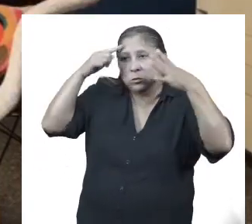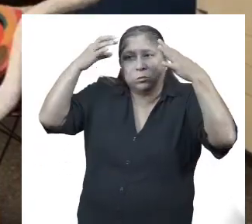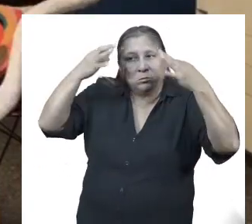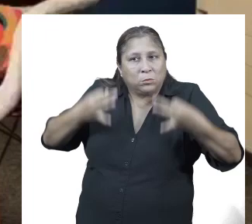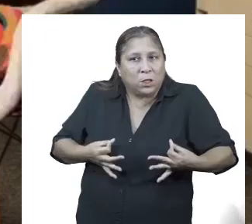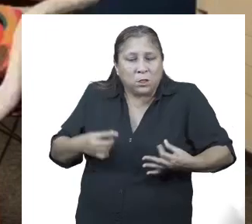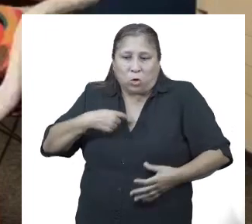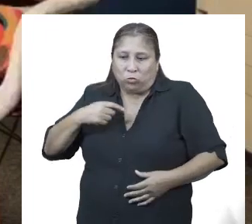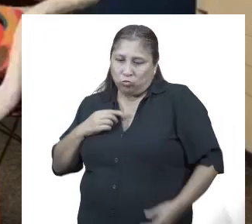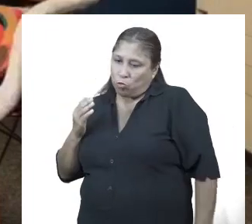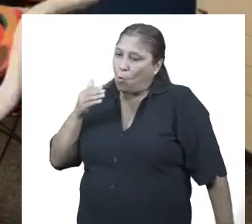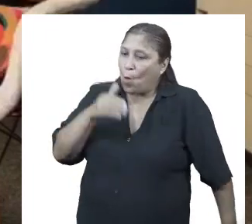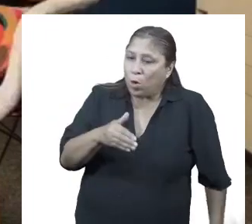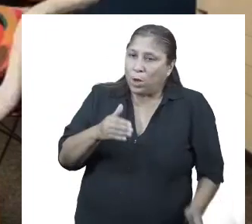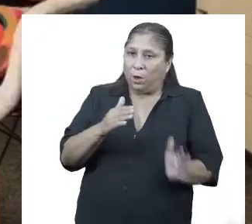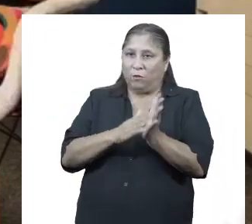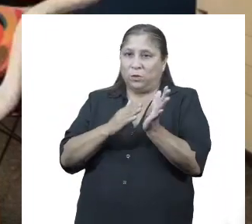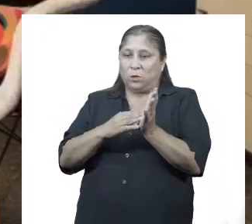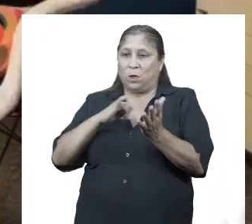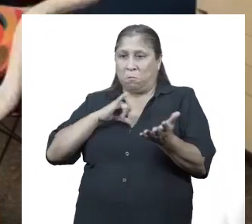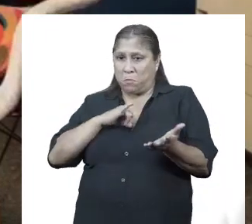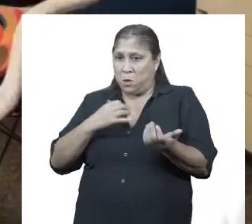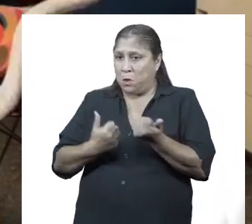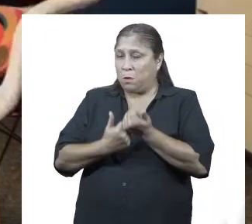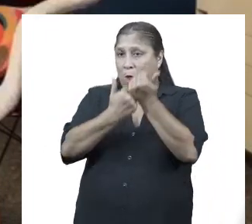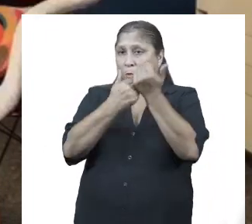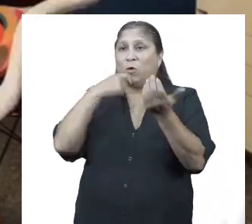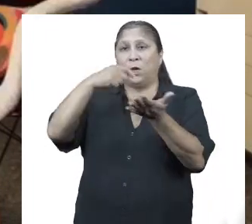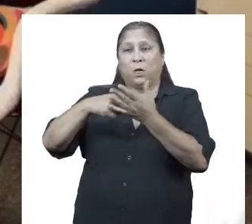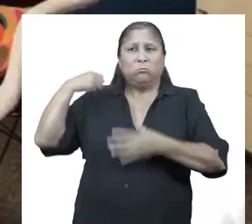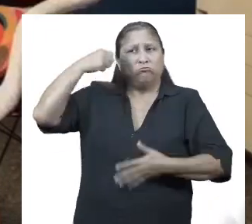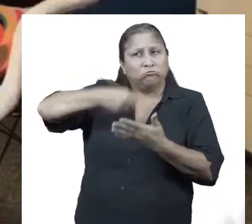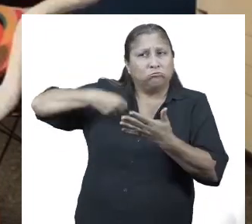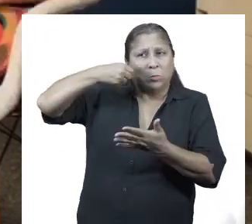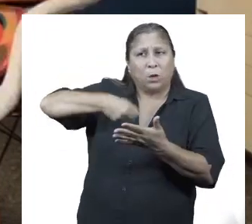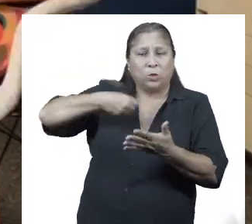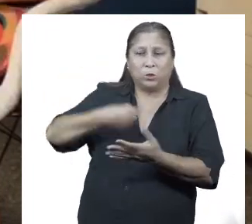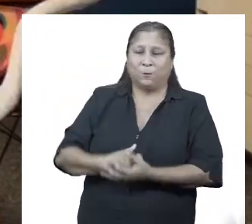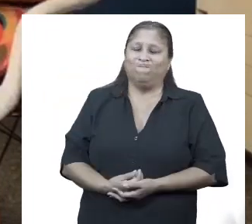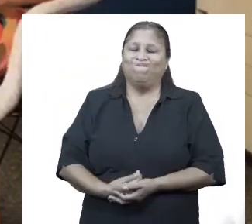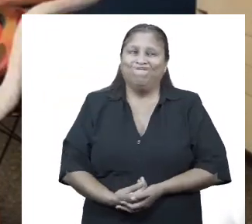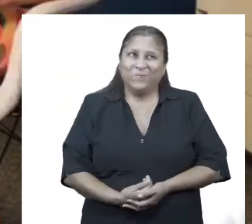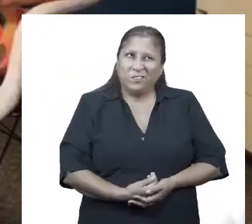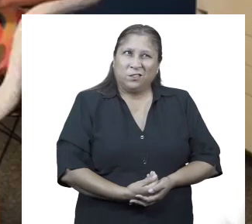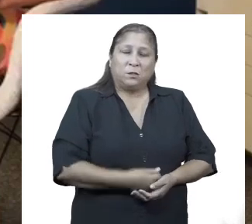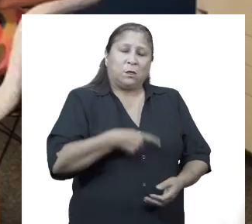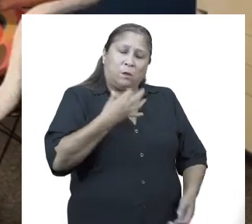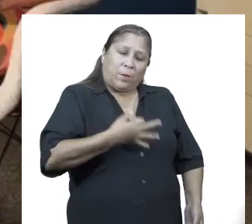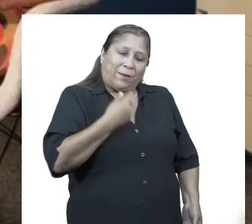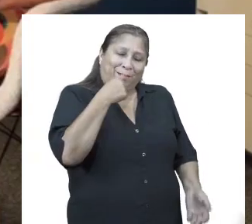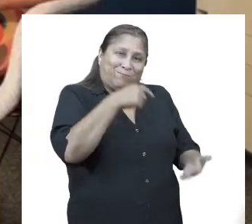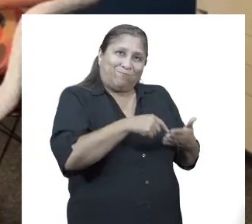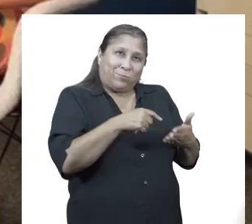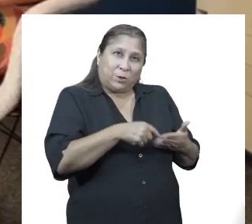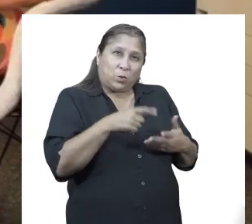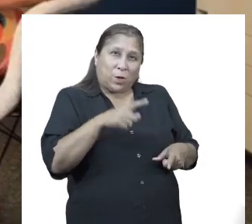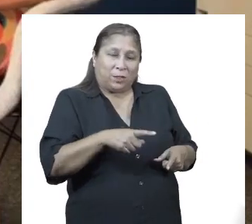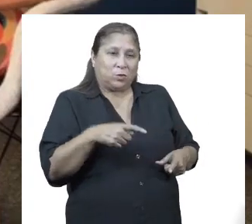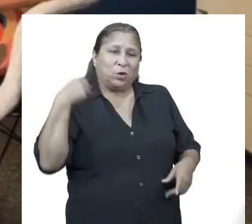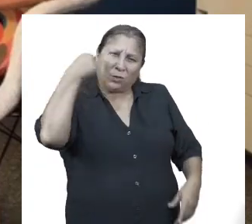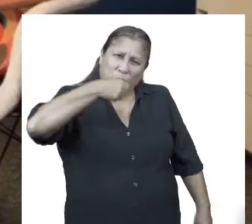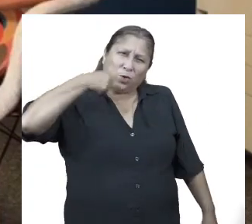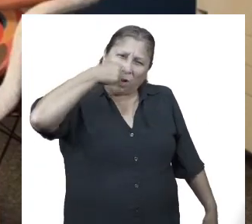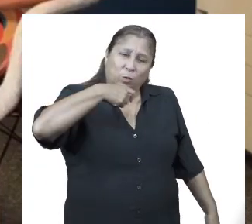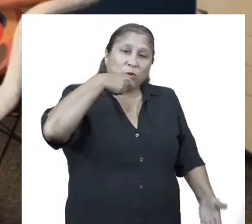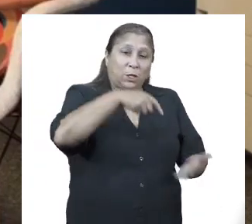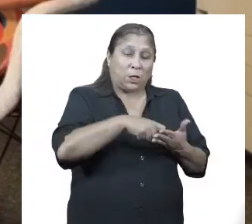decide, digo, voy a la Defensoría para que me apoye en esta lucha? En realidad esto es un caso que, o es una